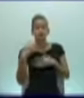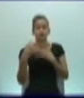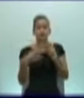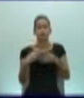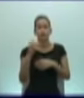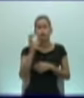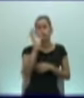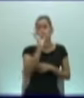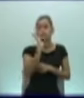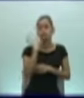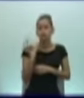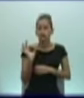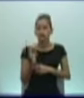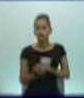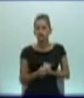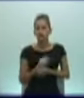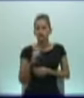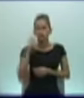recordarlos.